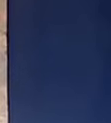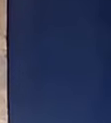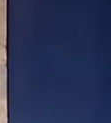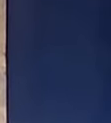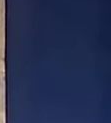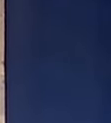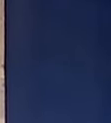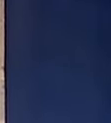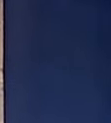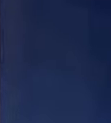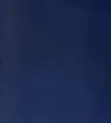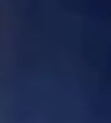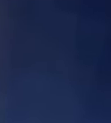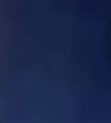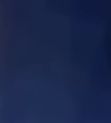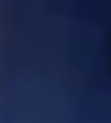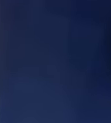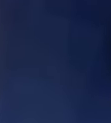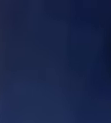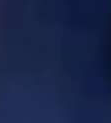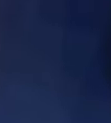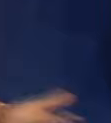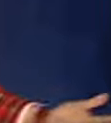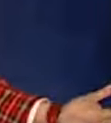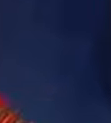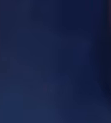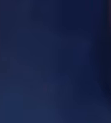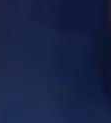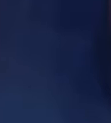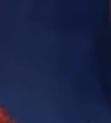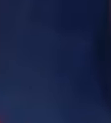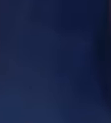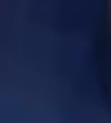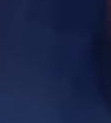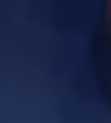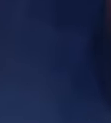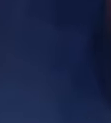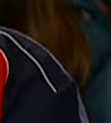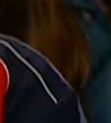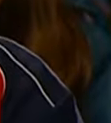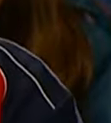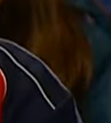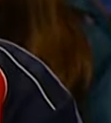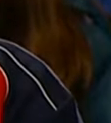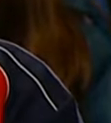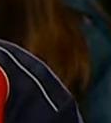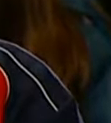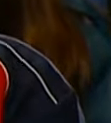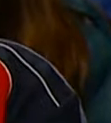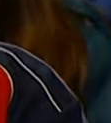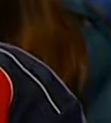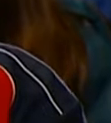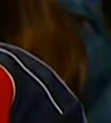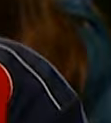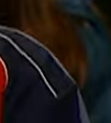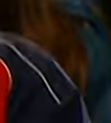Pero Matías, tú hasta ahora tienes que estar Ginés, tienes que estar en enclave de Jami, niño. ¿Qué haces aquí? Yo qué sé.